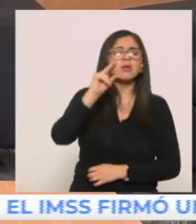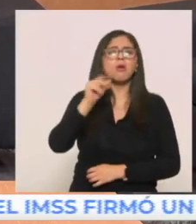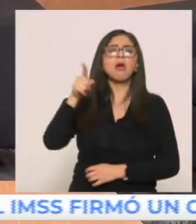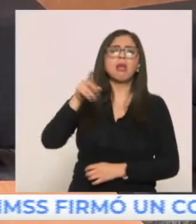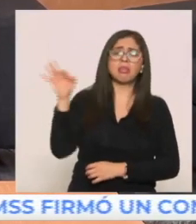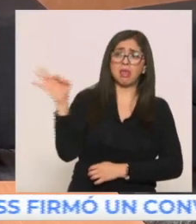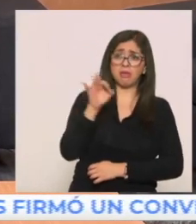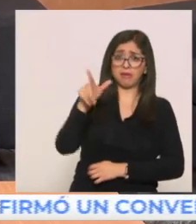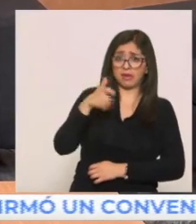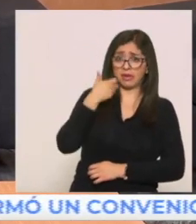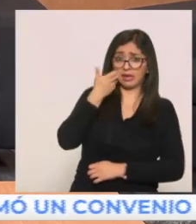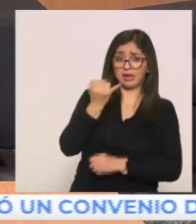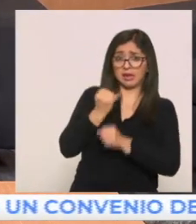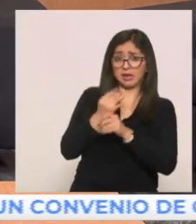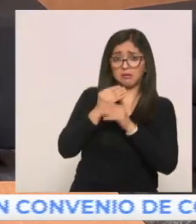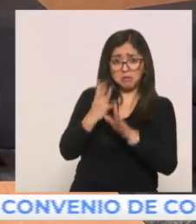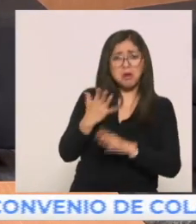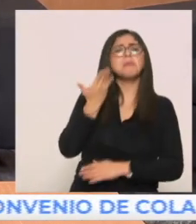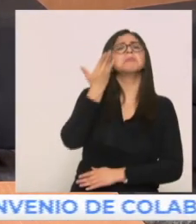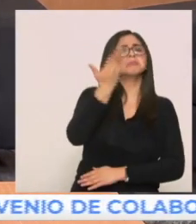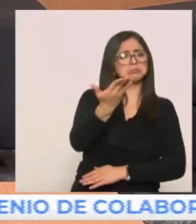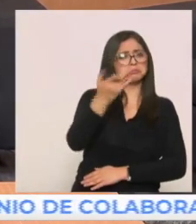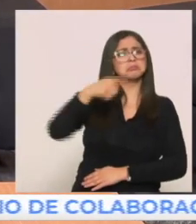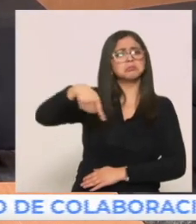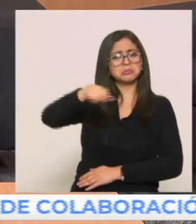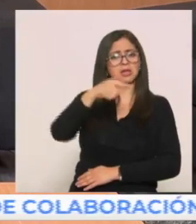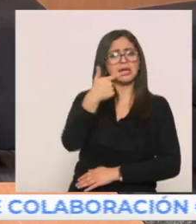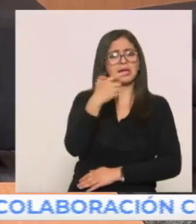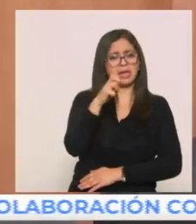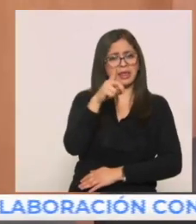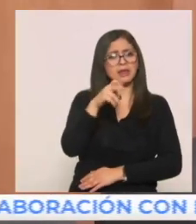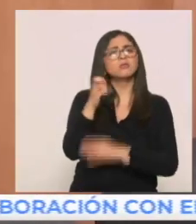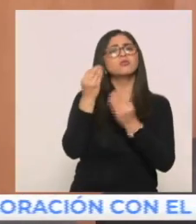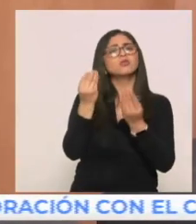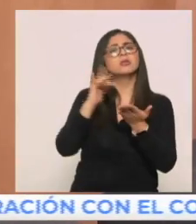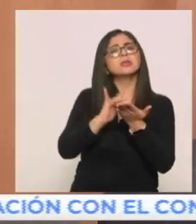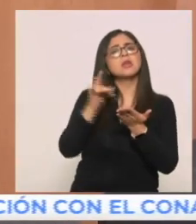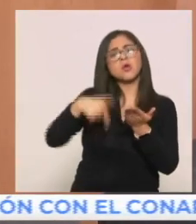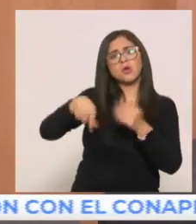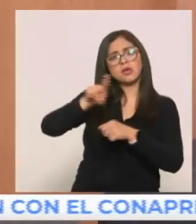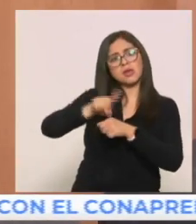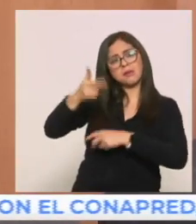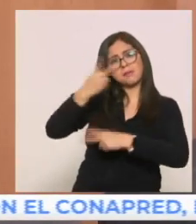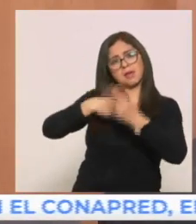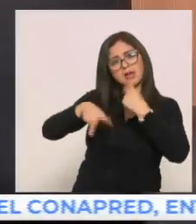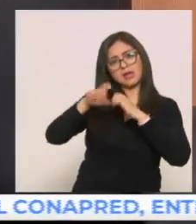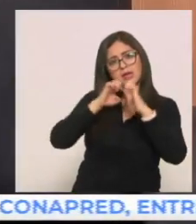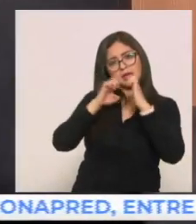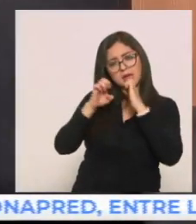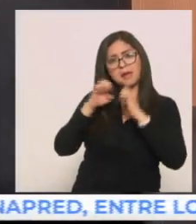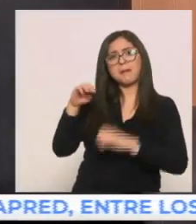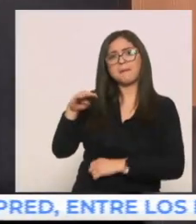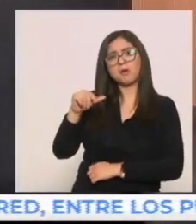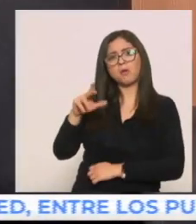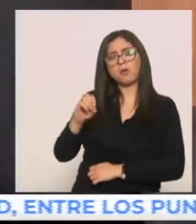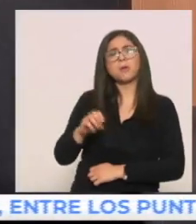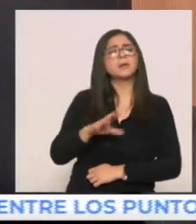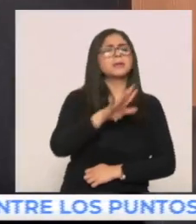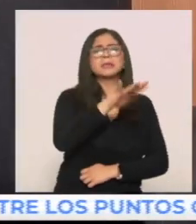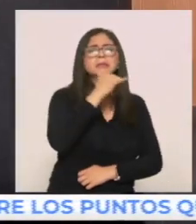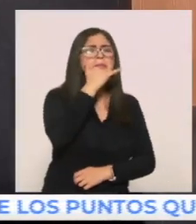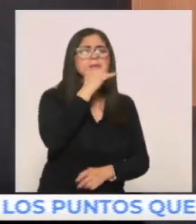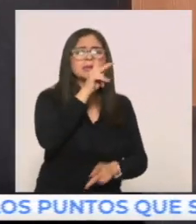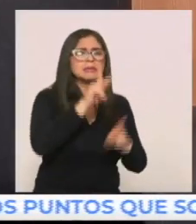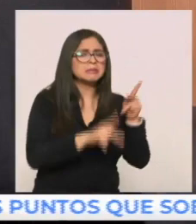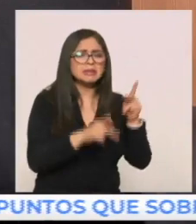mejor informarse un poco más. Les pedimos por favor que se acerquen con Gendes. Muchísimas gracias por estar esta mañana con nosotros. Algo importante, no todo